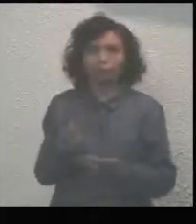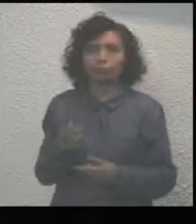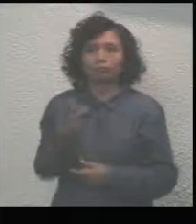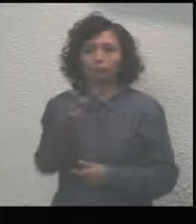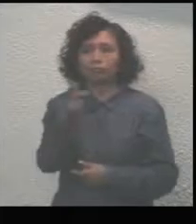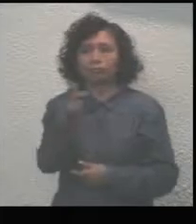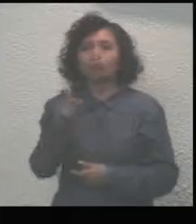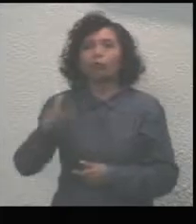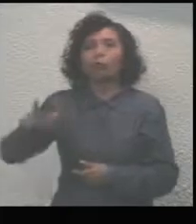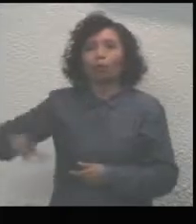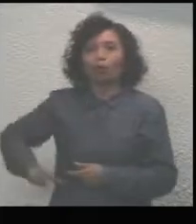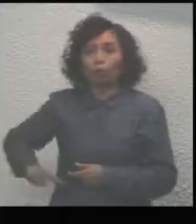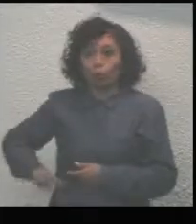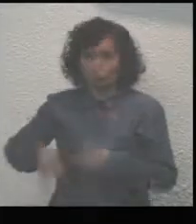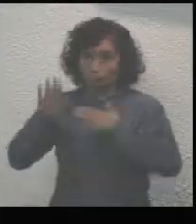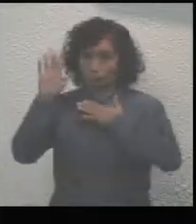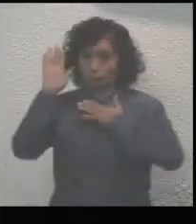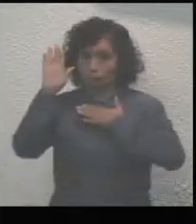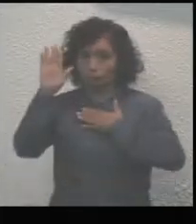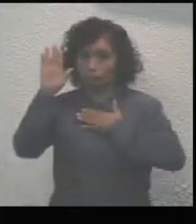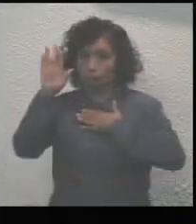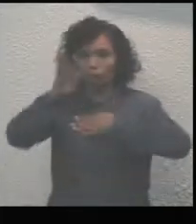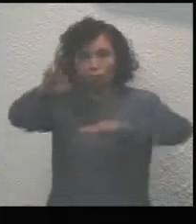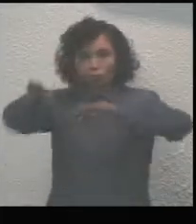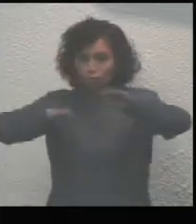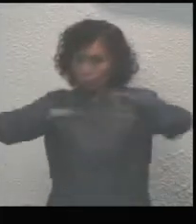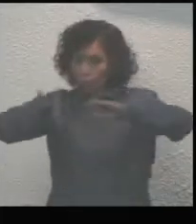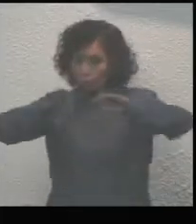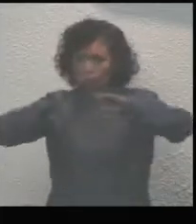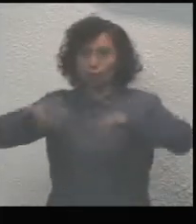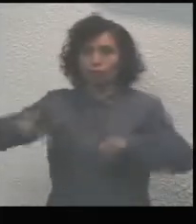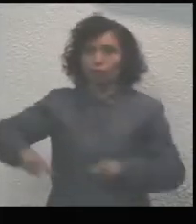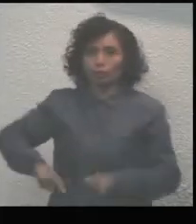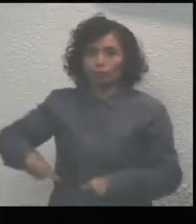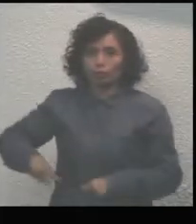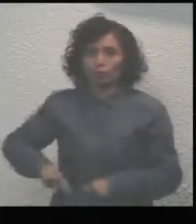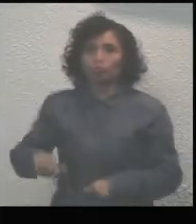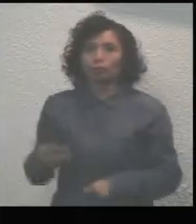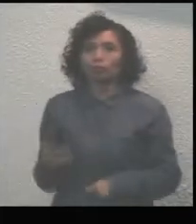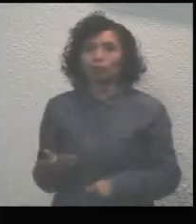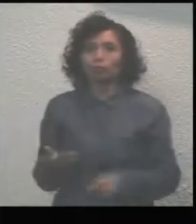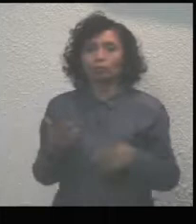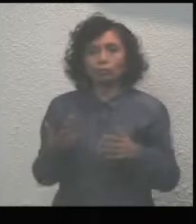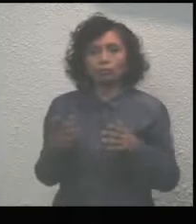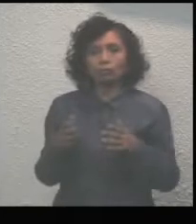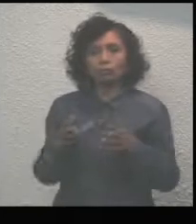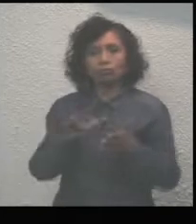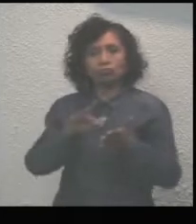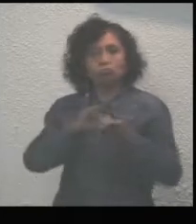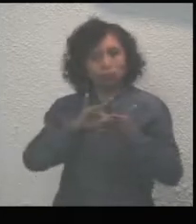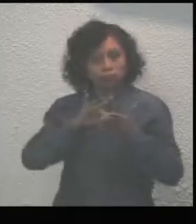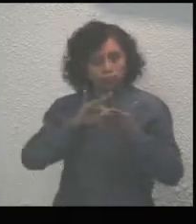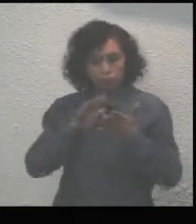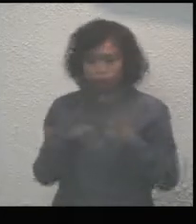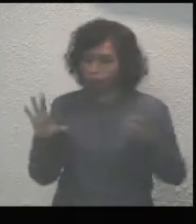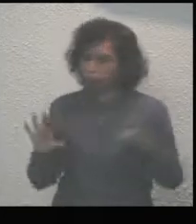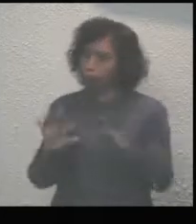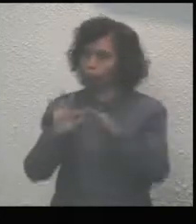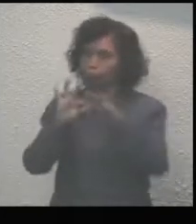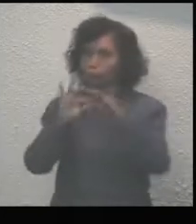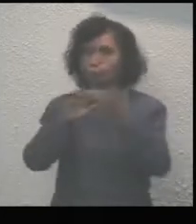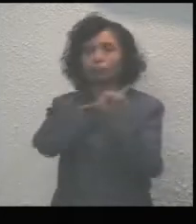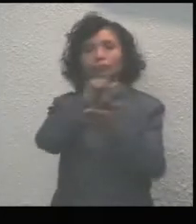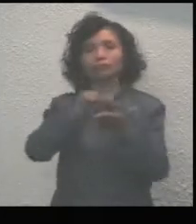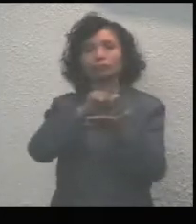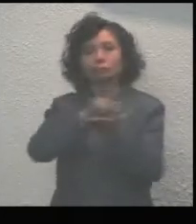Poder Ejecutivo juró desempeñar el cargo de gobernador del estado en apego a la Constitución y las leyes que de